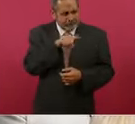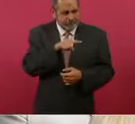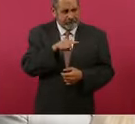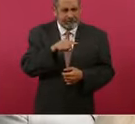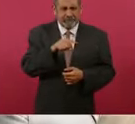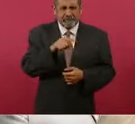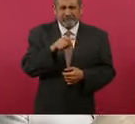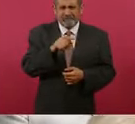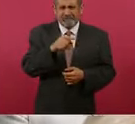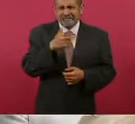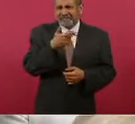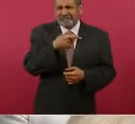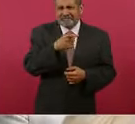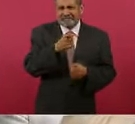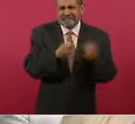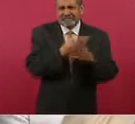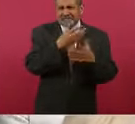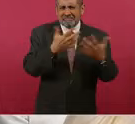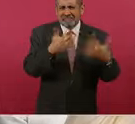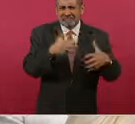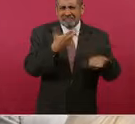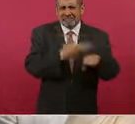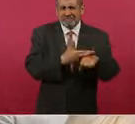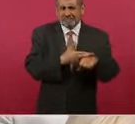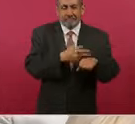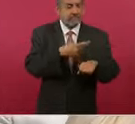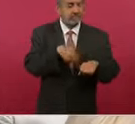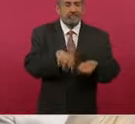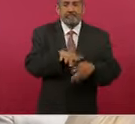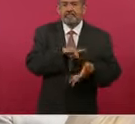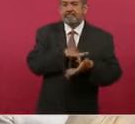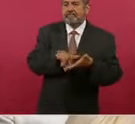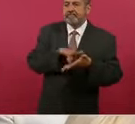pues precisamente sus impulsores forman parte de esta,